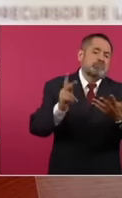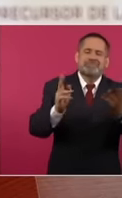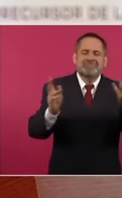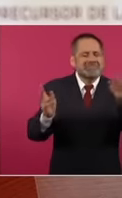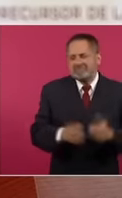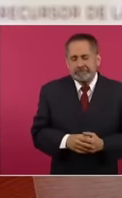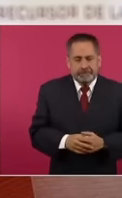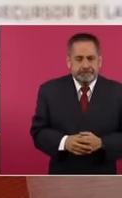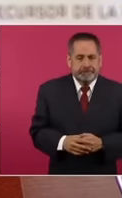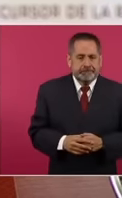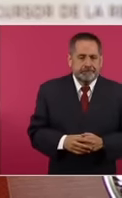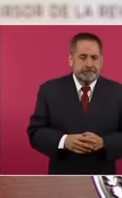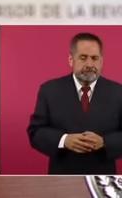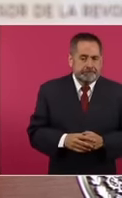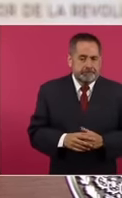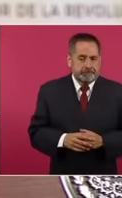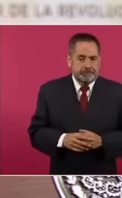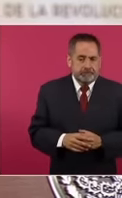y